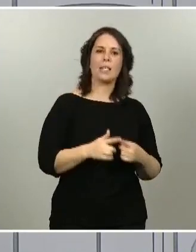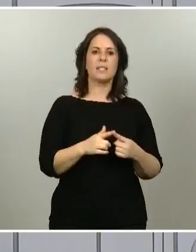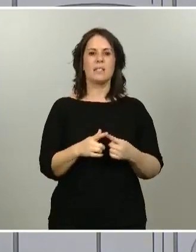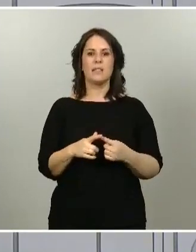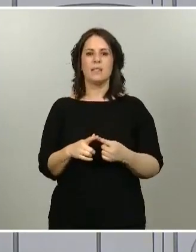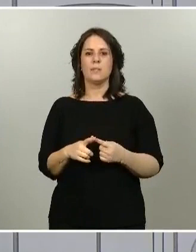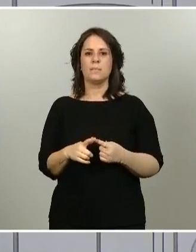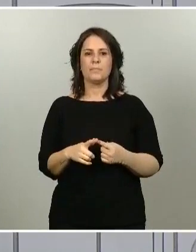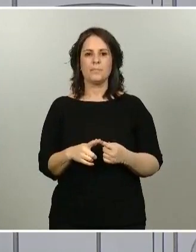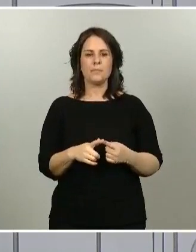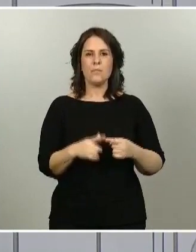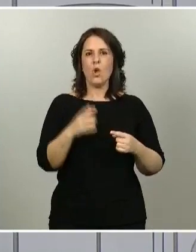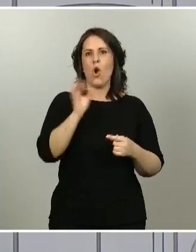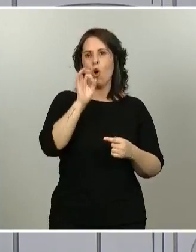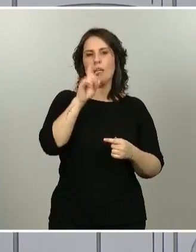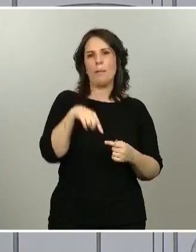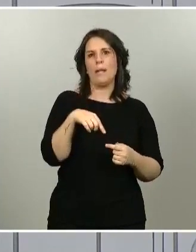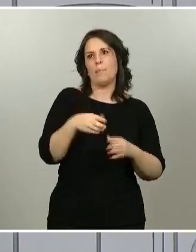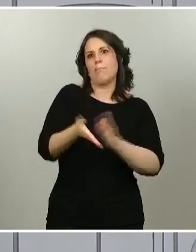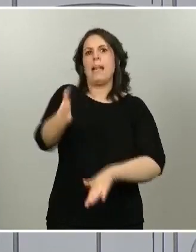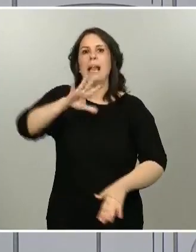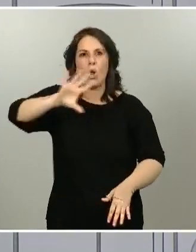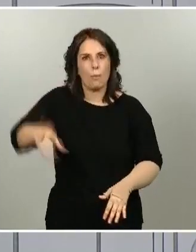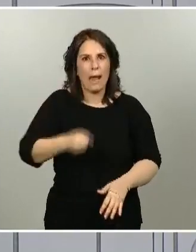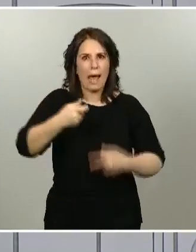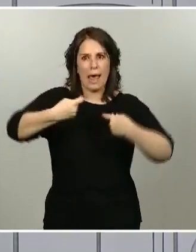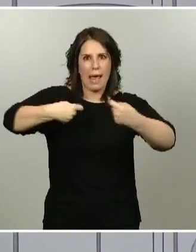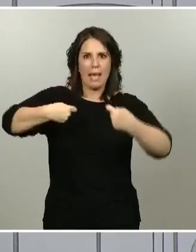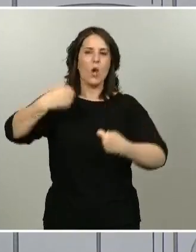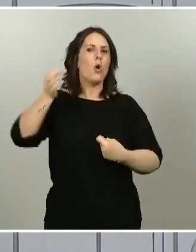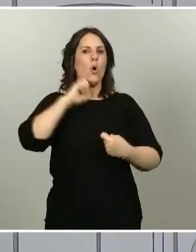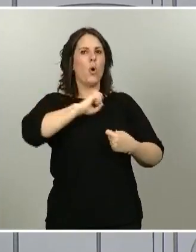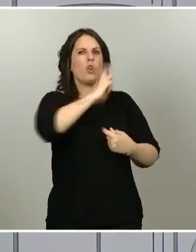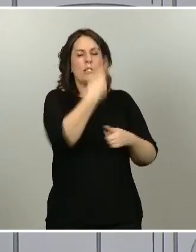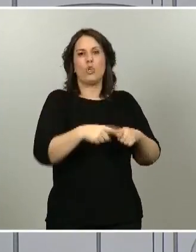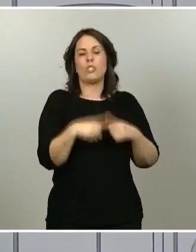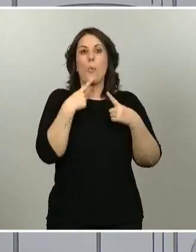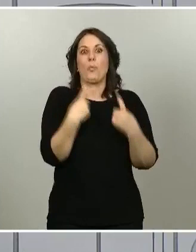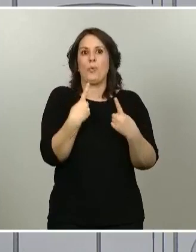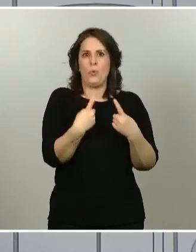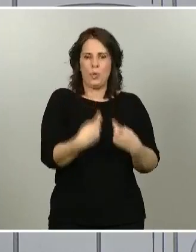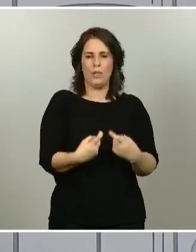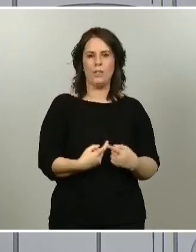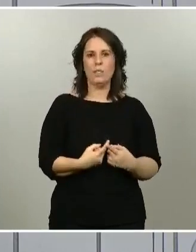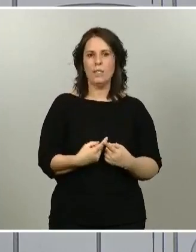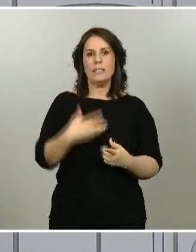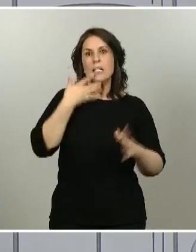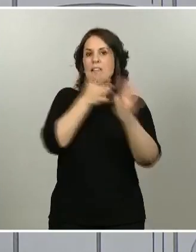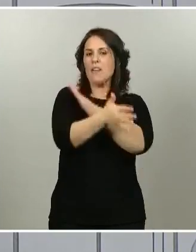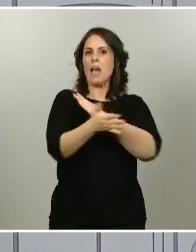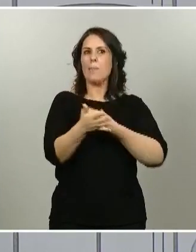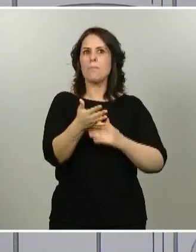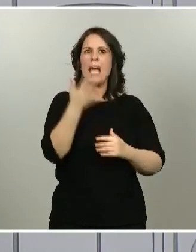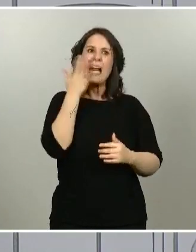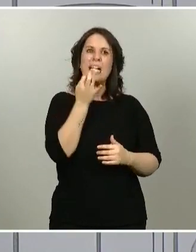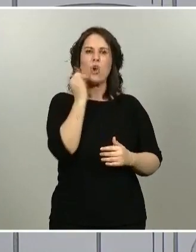a comprar o para hacer otras actividades necesarias, y por lo tanto había un cierto riesgo pequeño, muy pequeño,